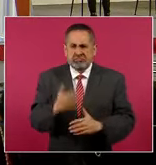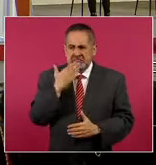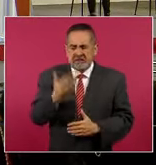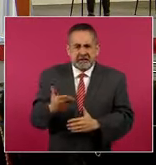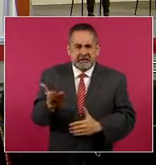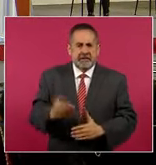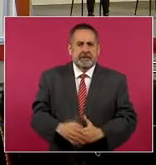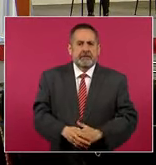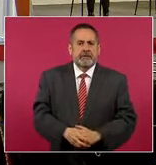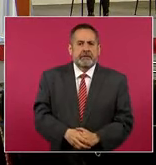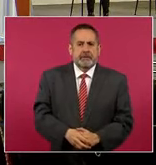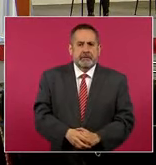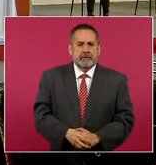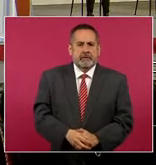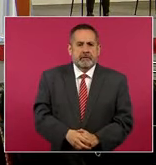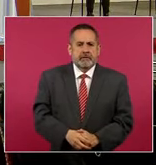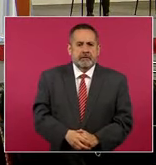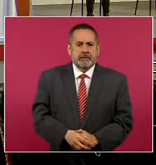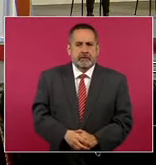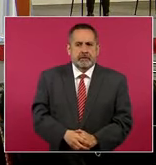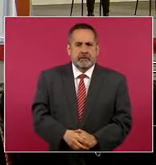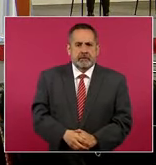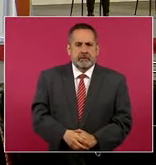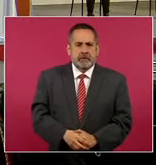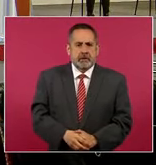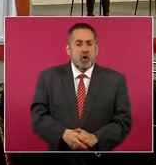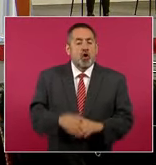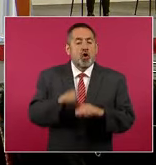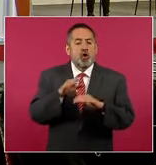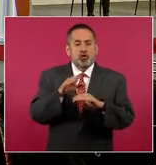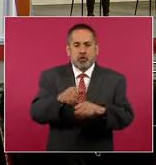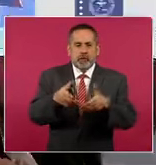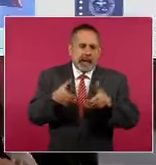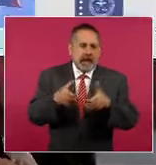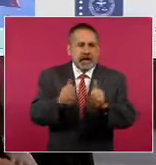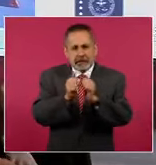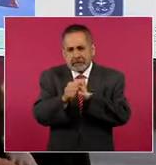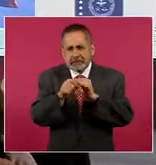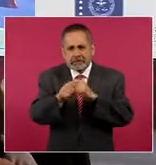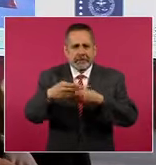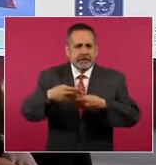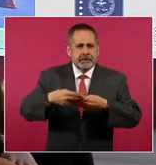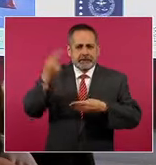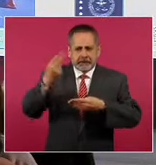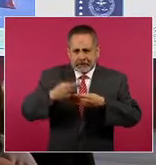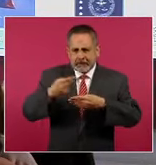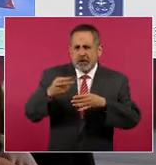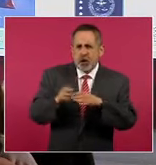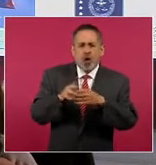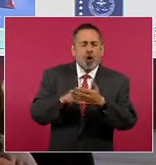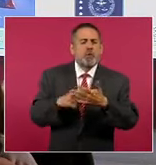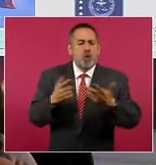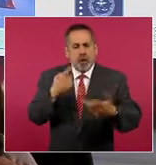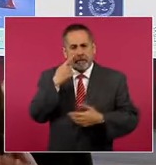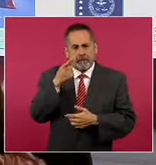favor. En cuanto a vías de comunicación, el plan Casetas, se han empleado